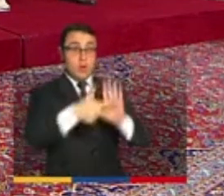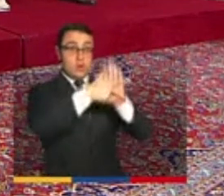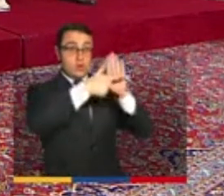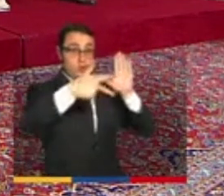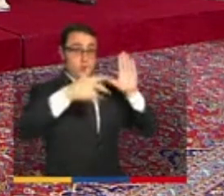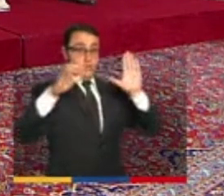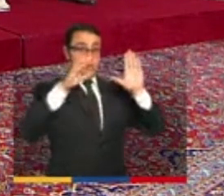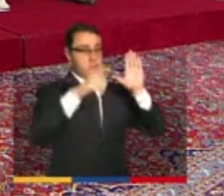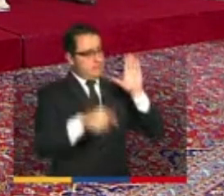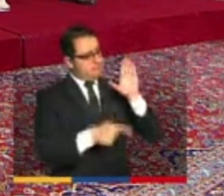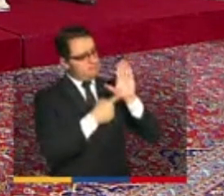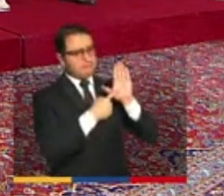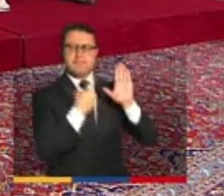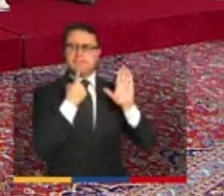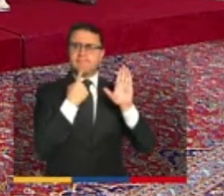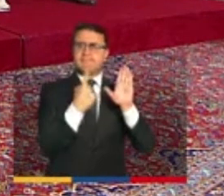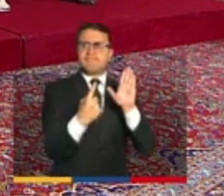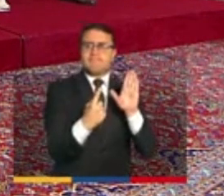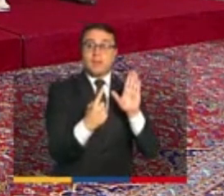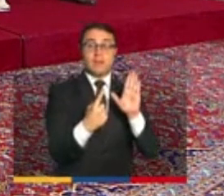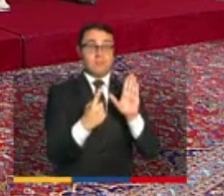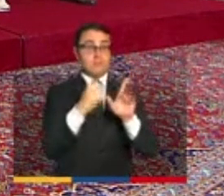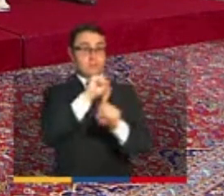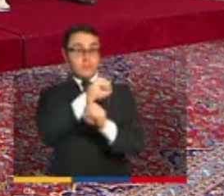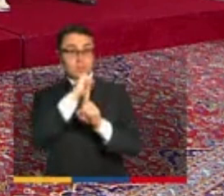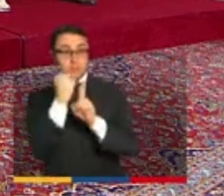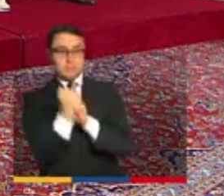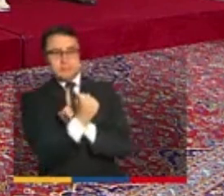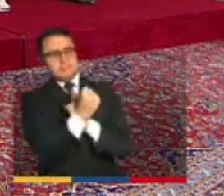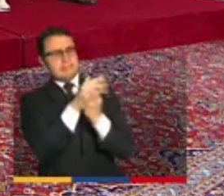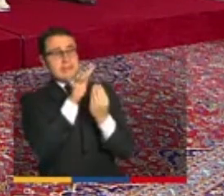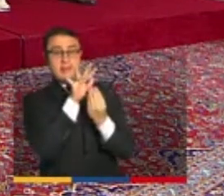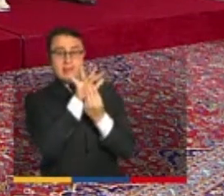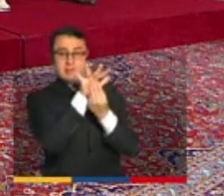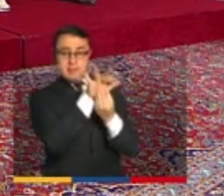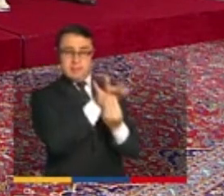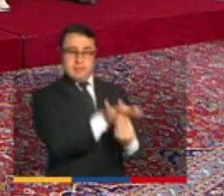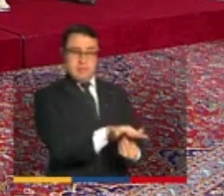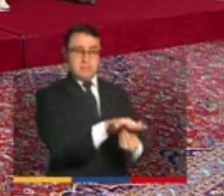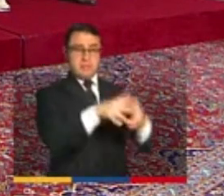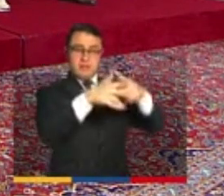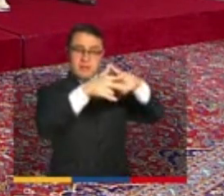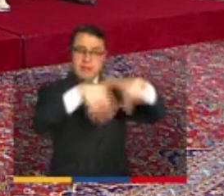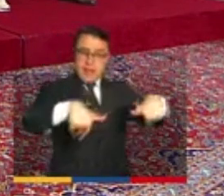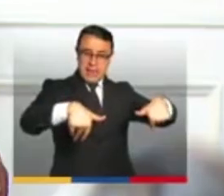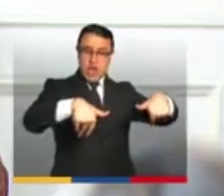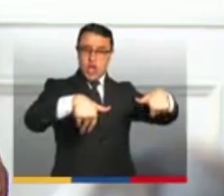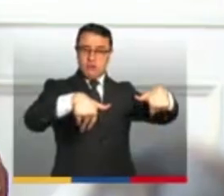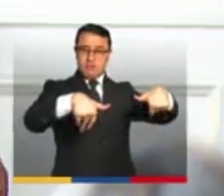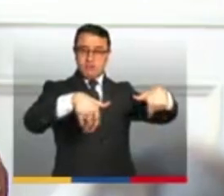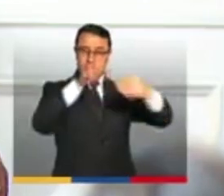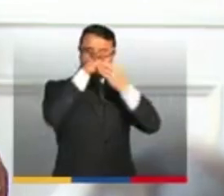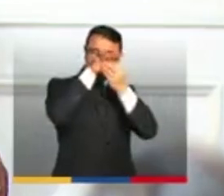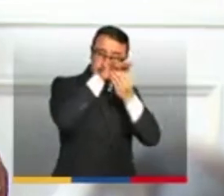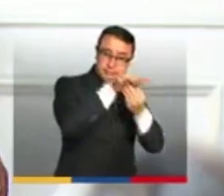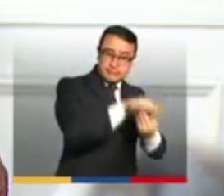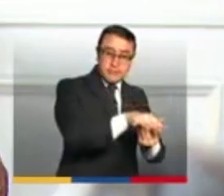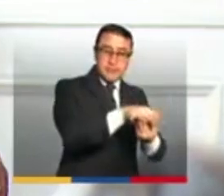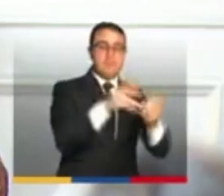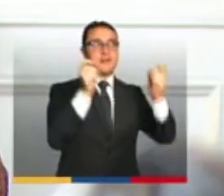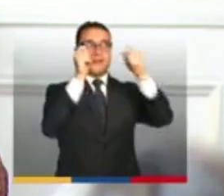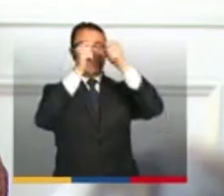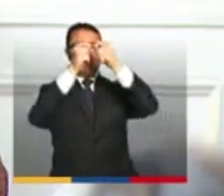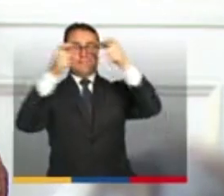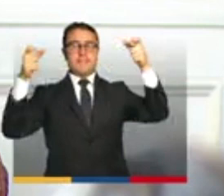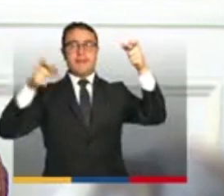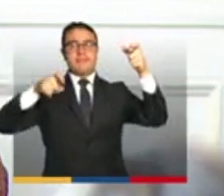que cuando la sociedad produce una discriminación por razones de género, etcétera, el Estado